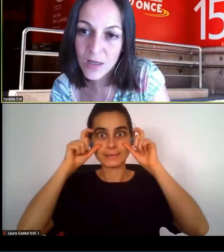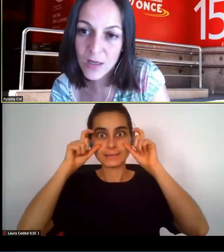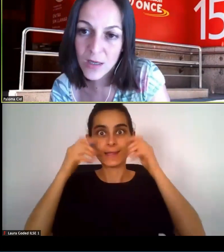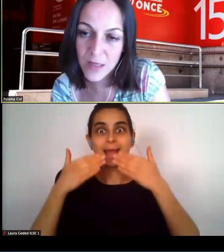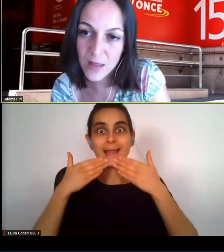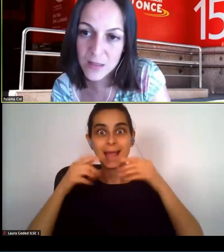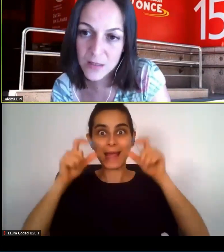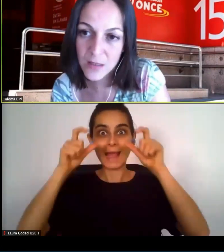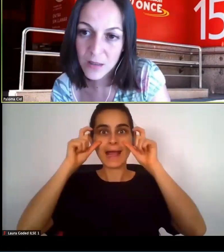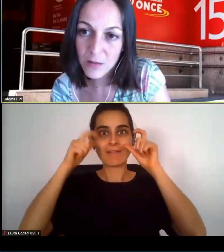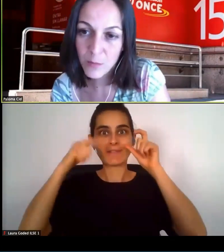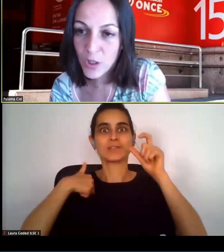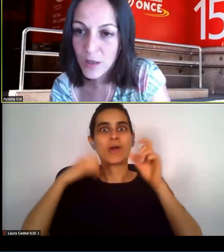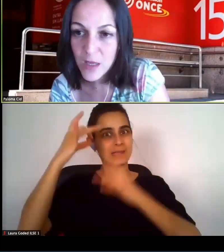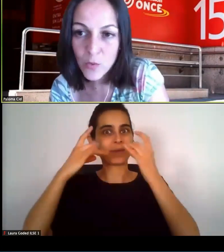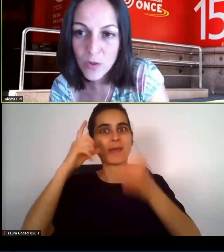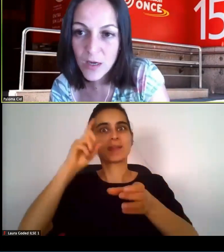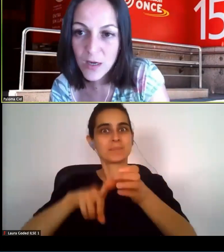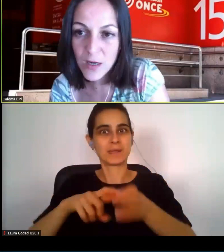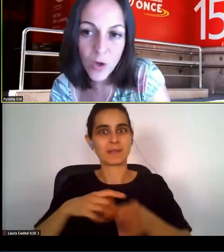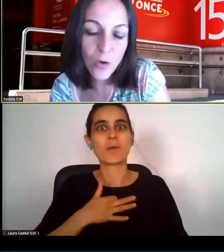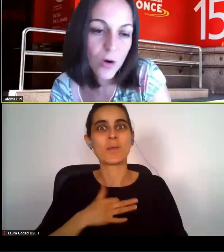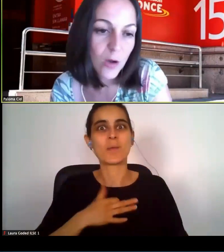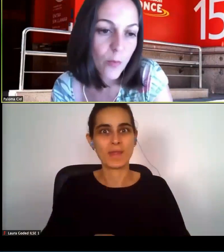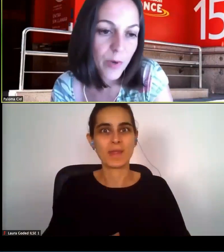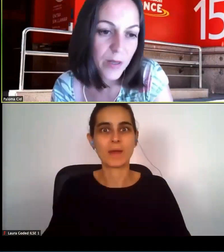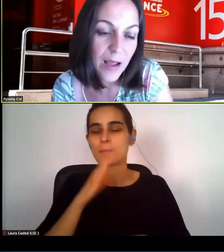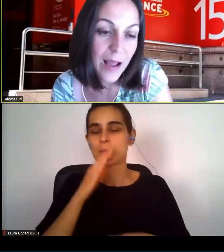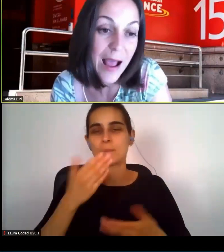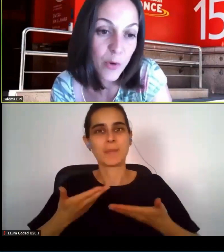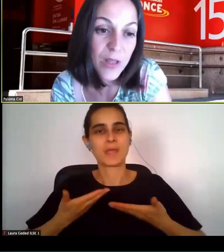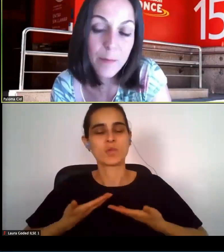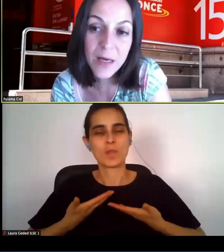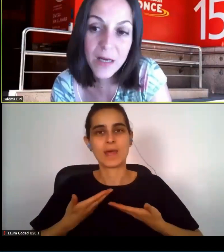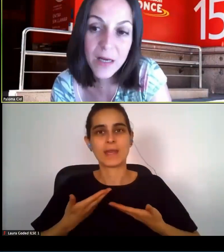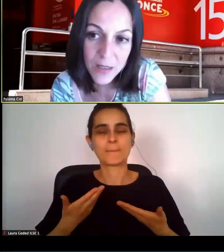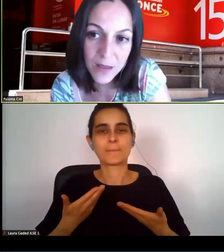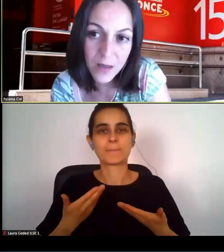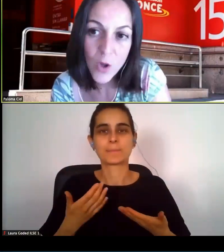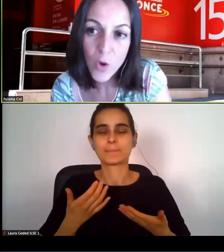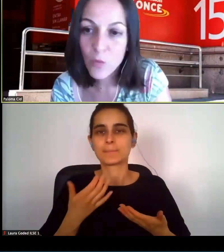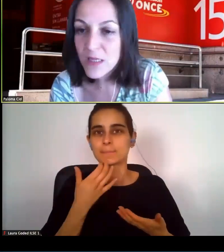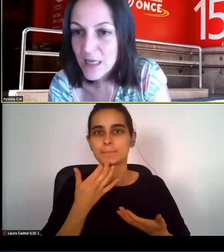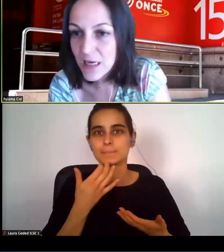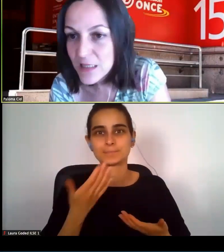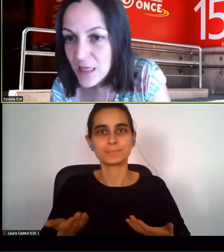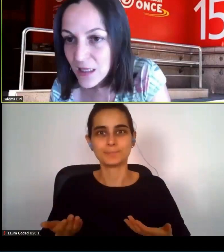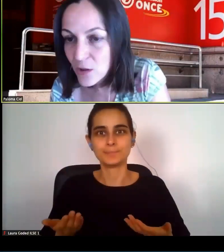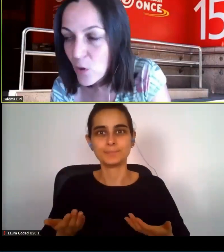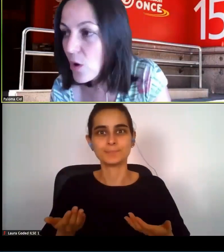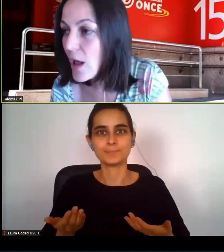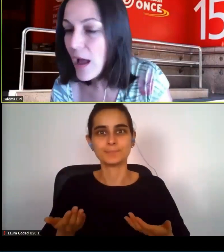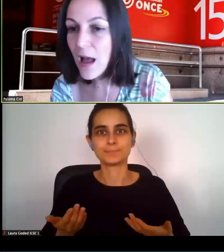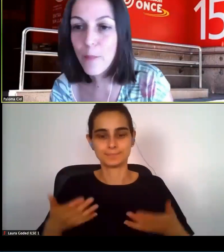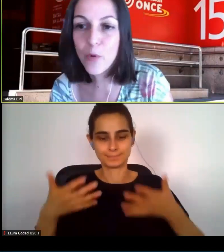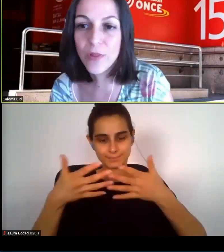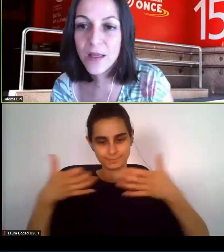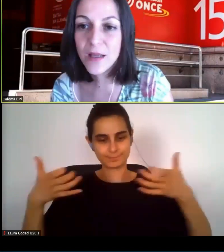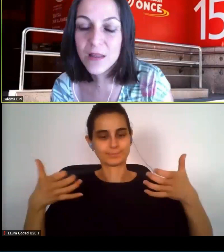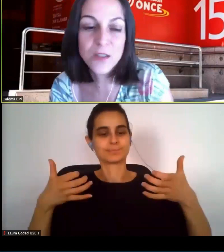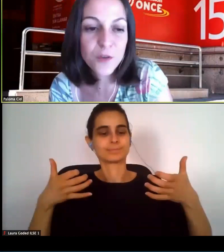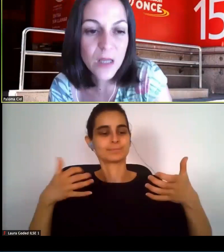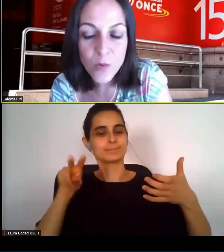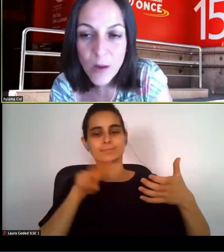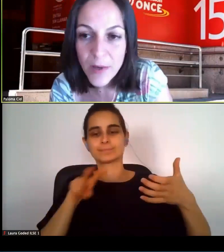en actividades, porque me ayudan a lo mejor a poder percibir un mensaje escrito, a